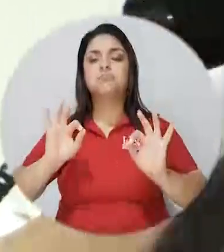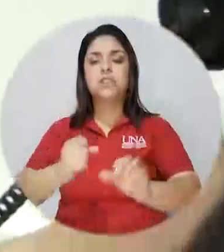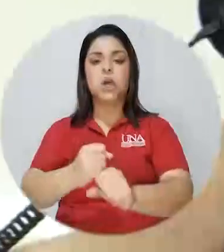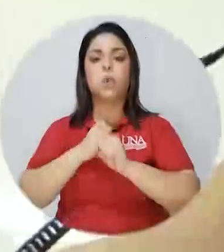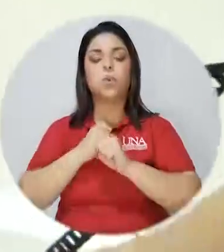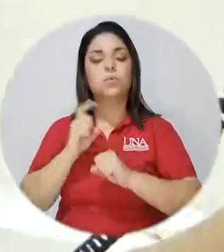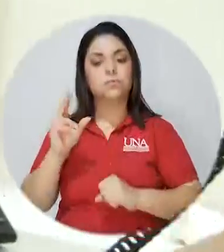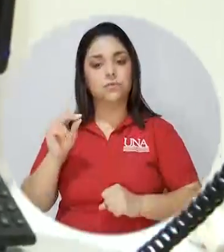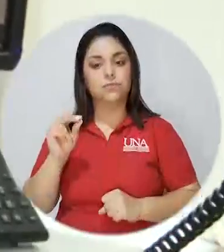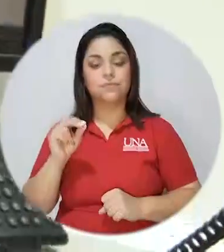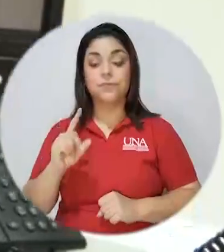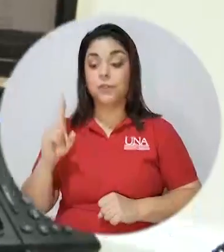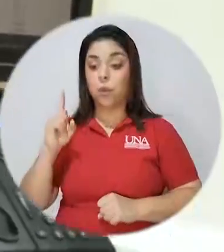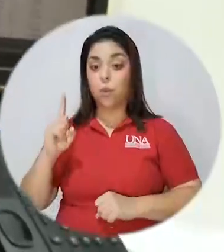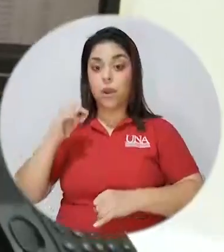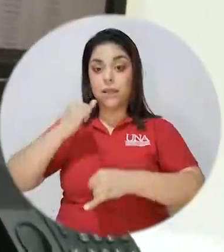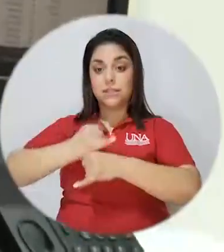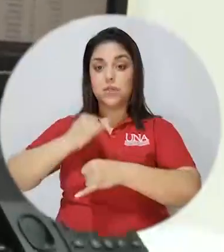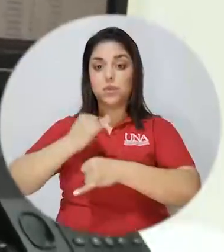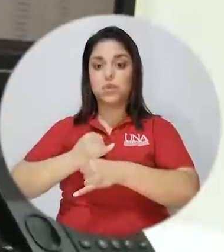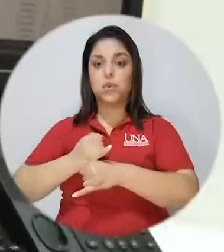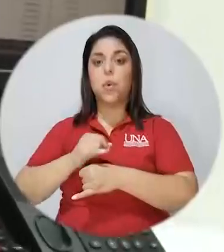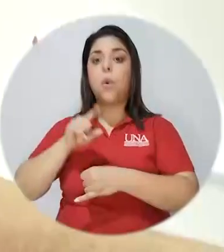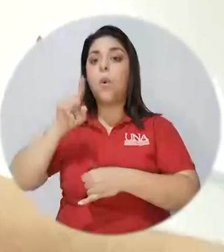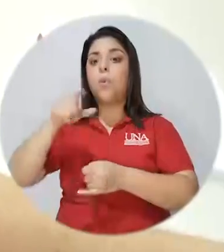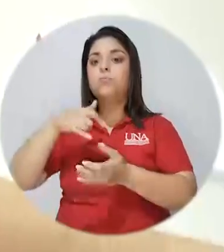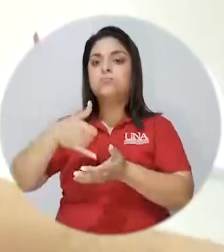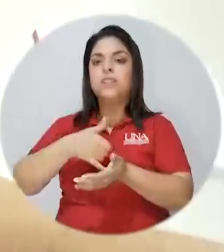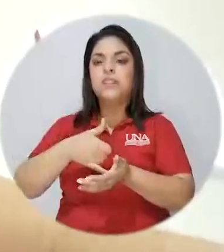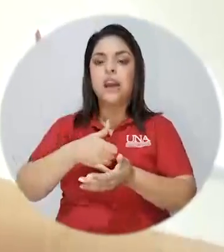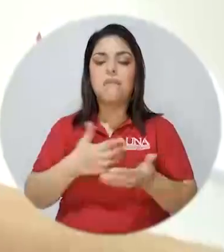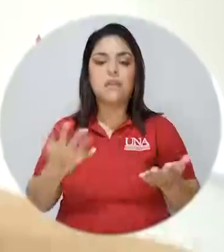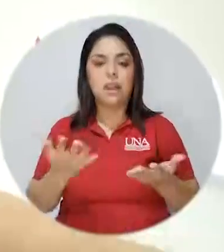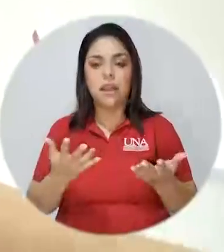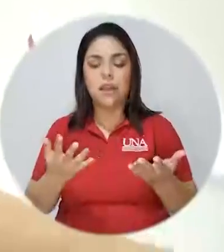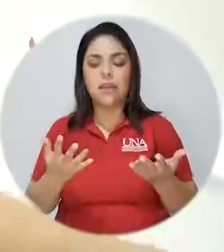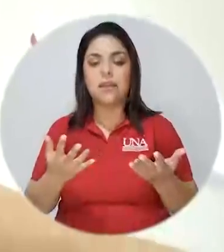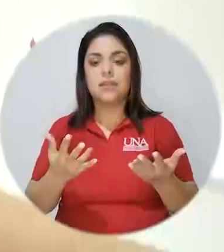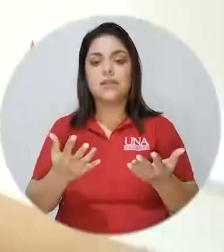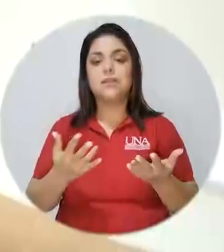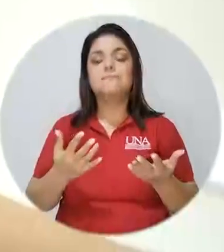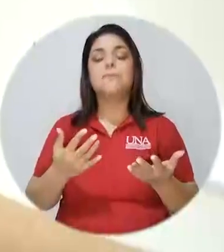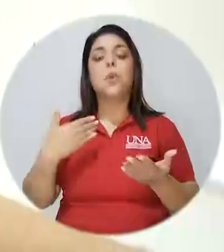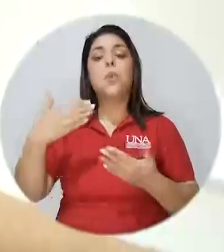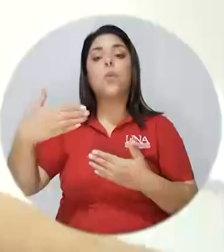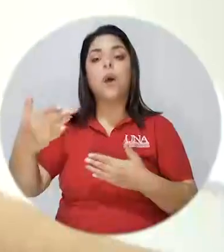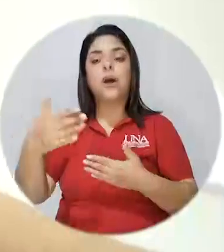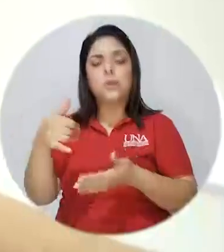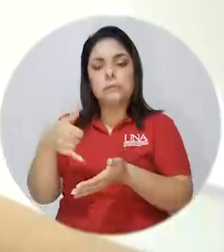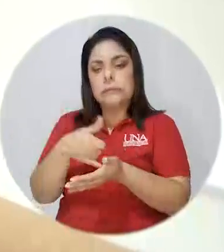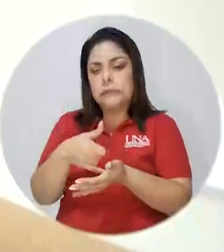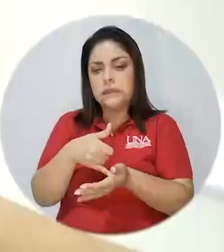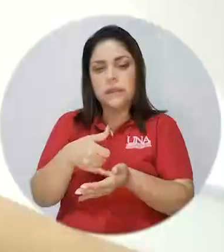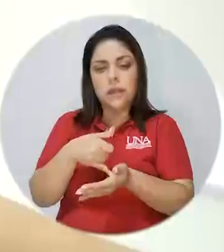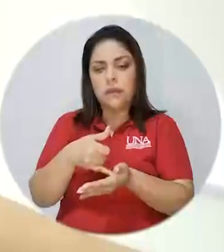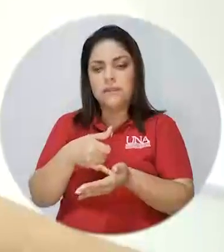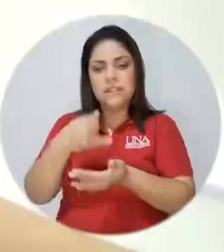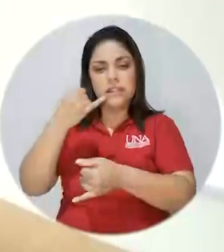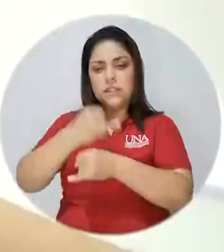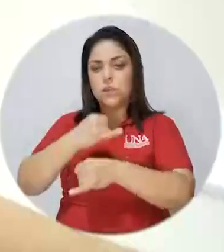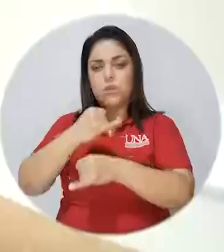seguros. En una institución, el eslabón más débil es aquel que en este caso tan particular no